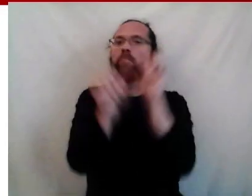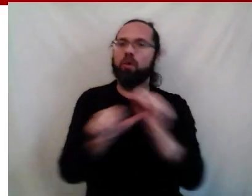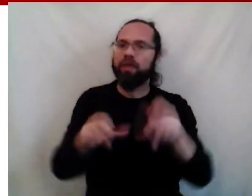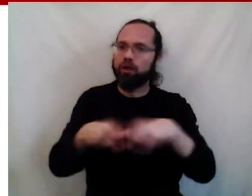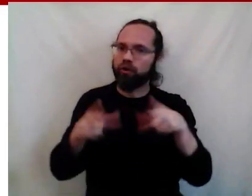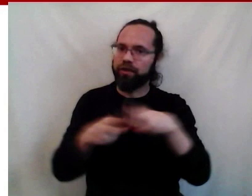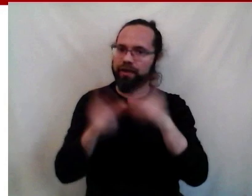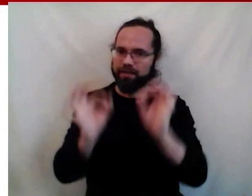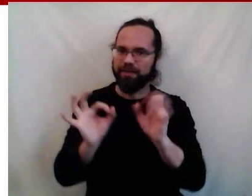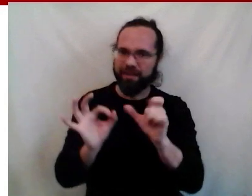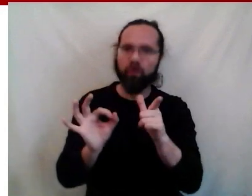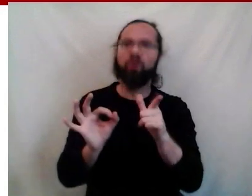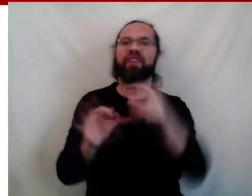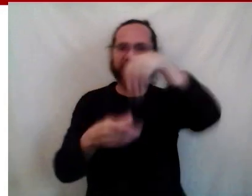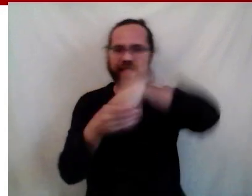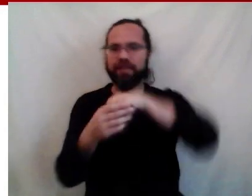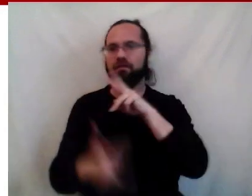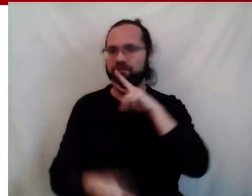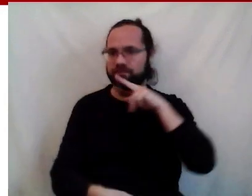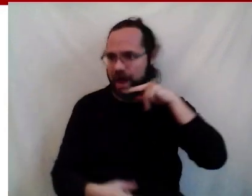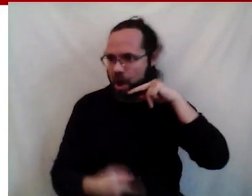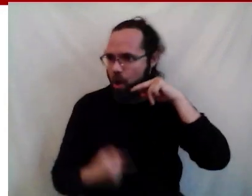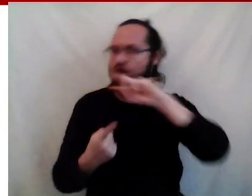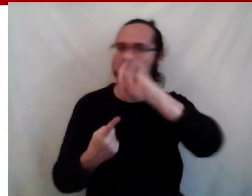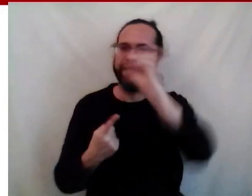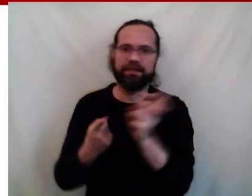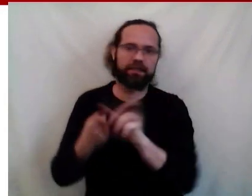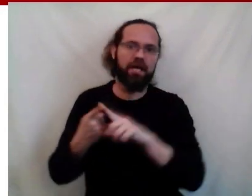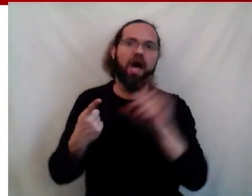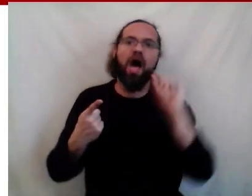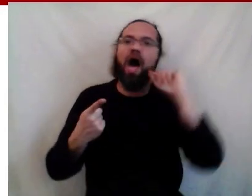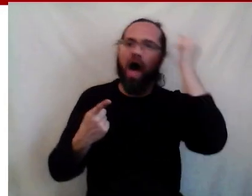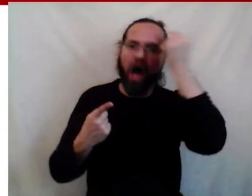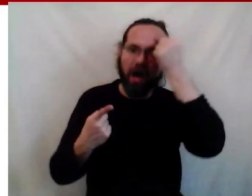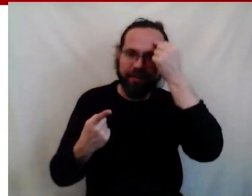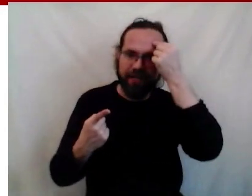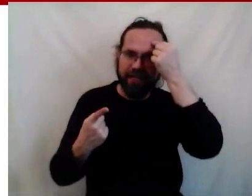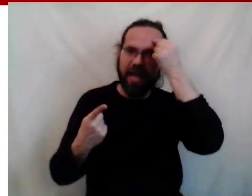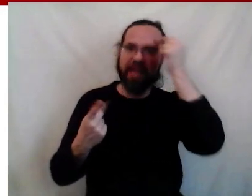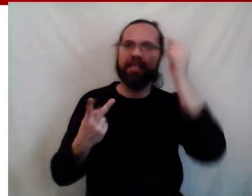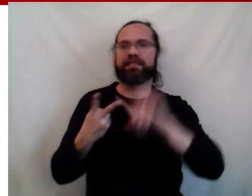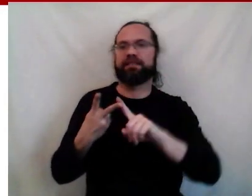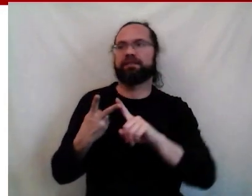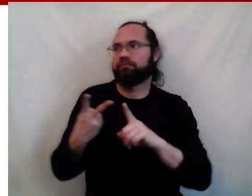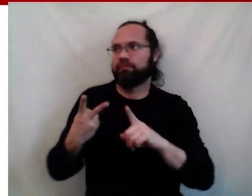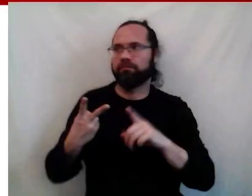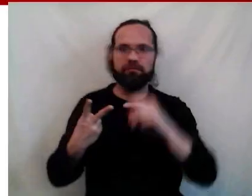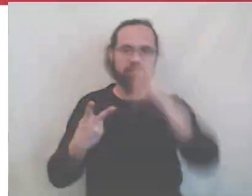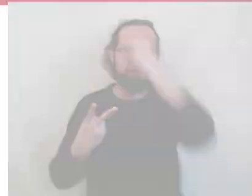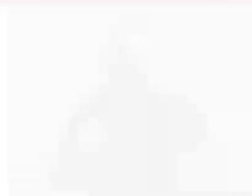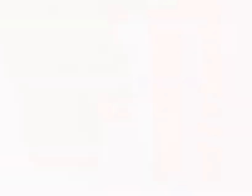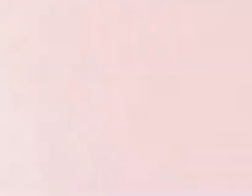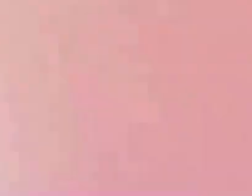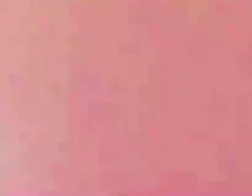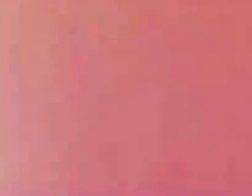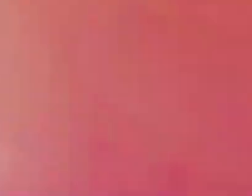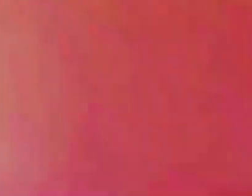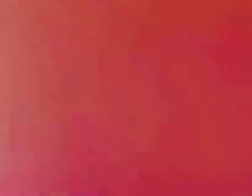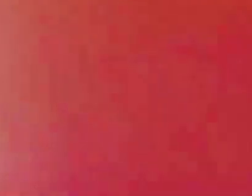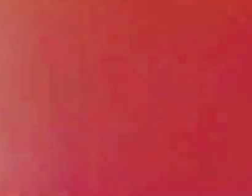valores donde haya habilidades que tanto chicos como chicas pueden desempeñar